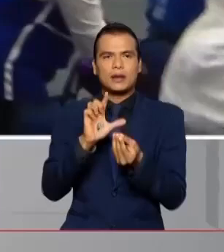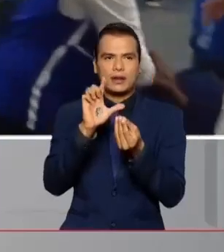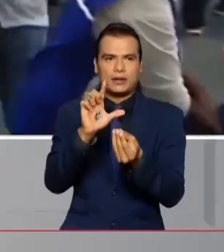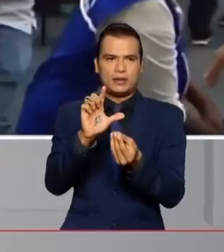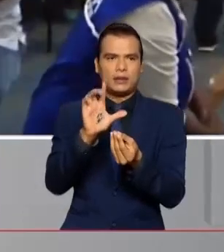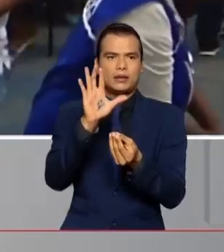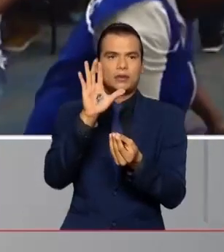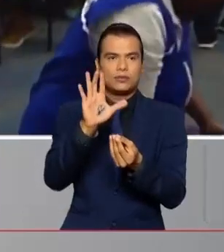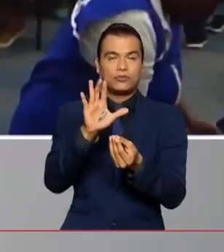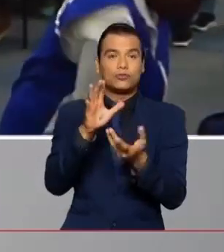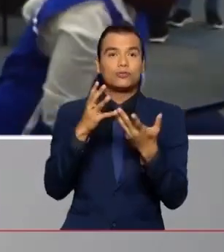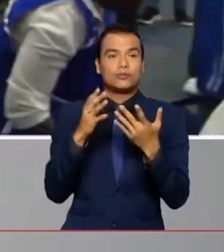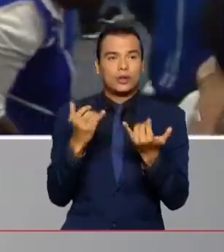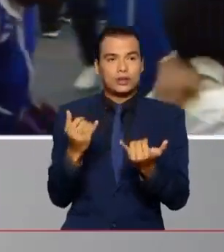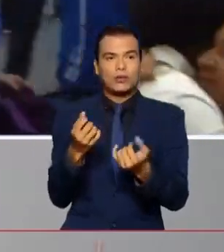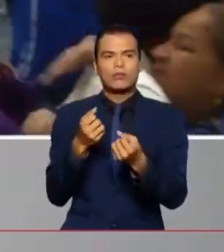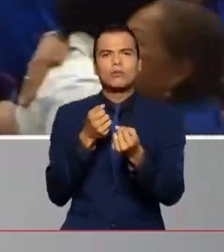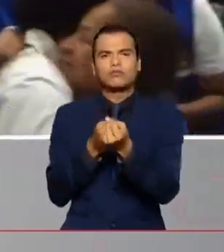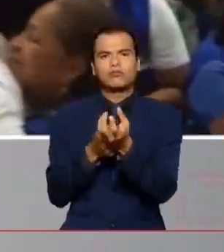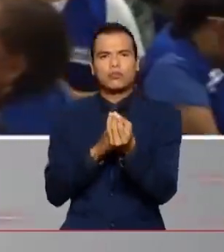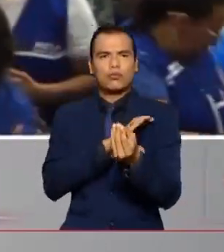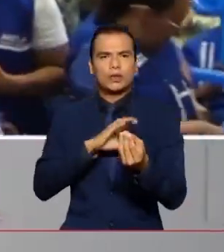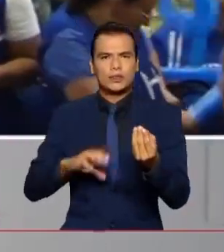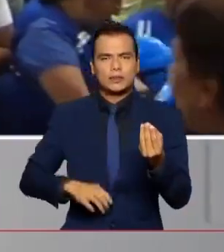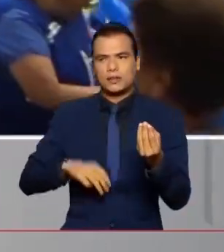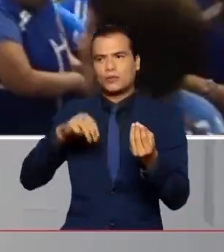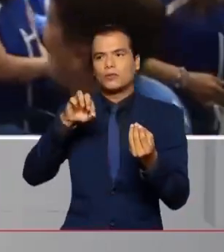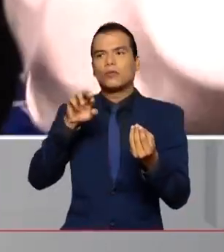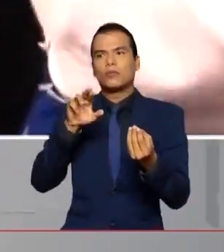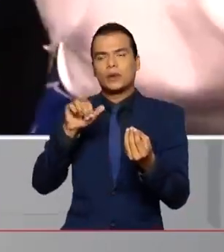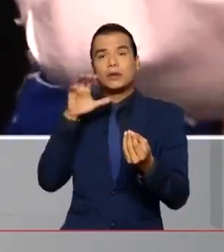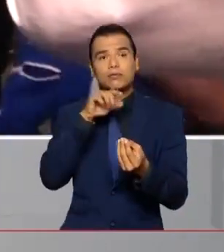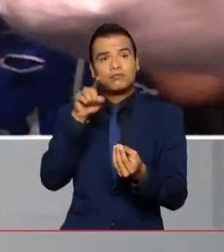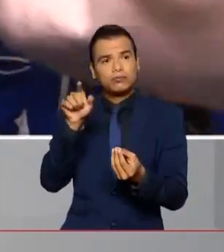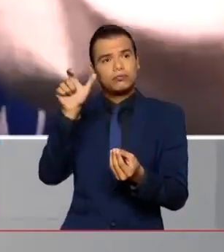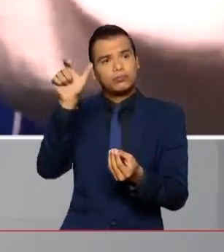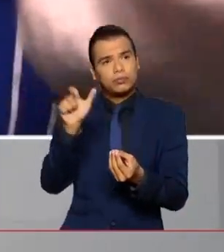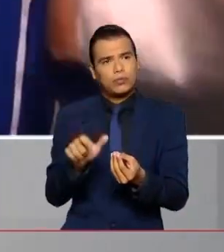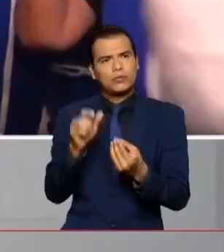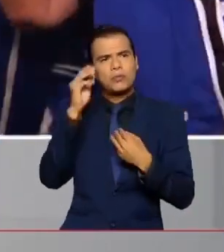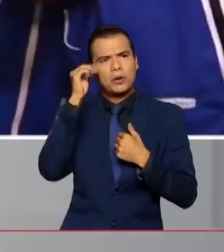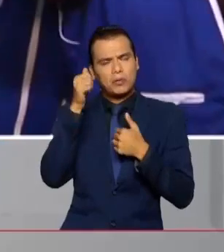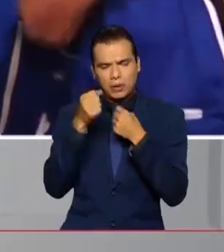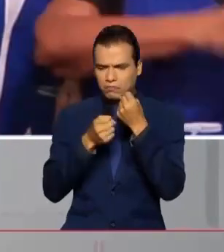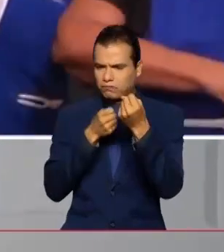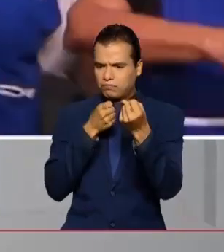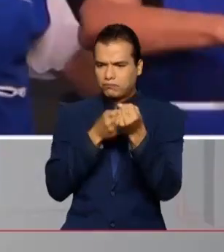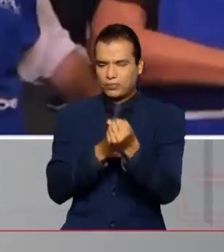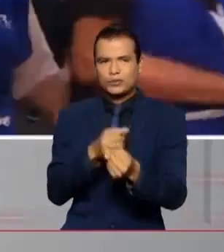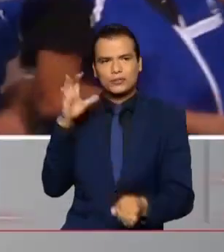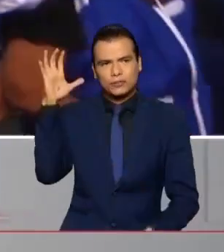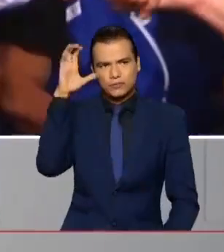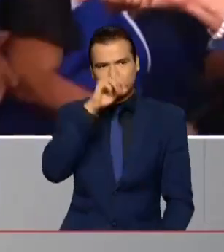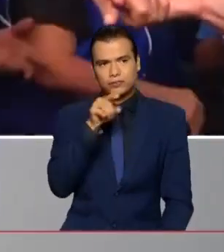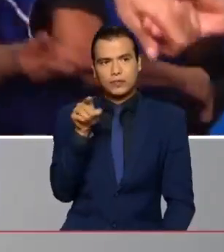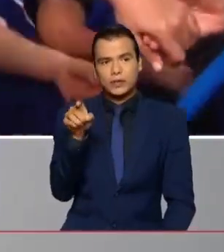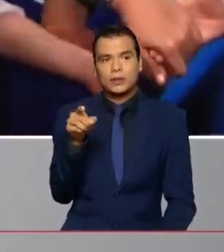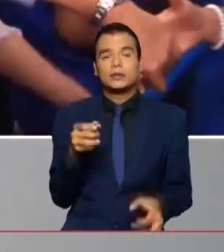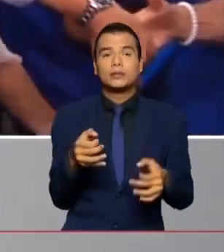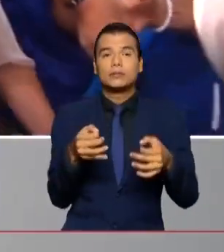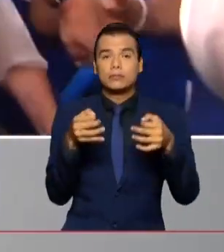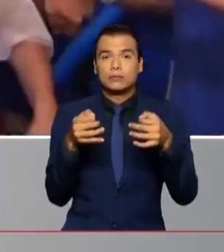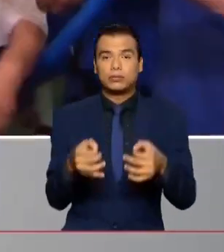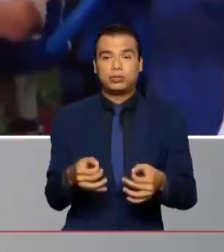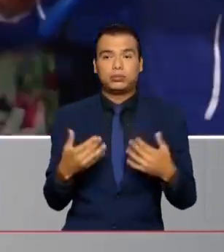que resalta los valores morales del candidato, quien a su vez recibió el respaldo y lo destacó, dijo que además todos